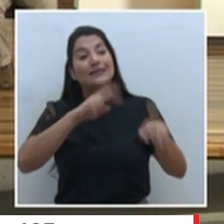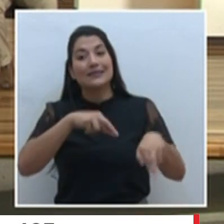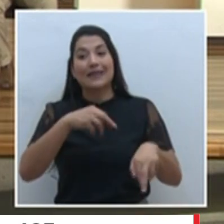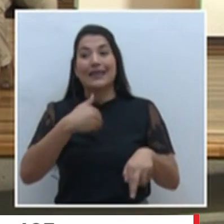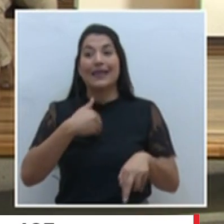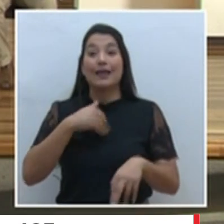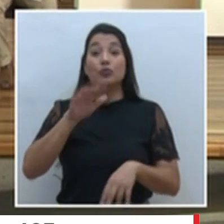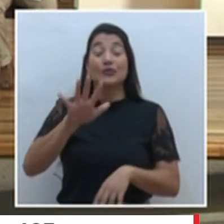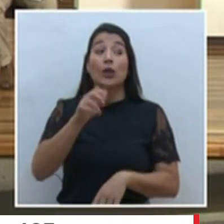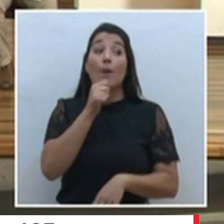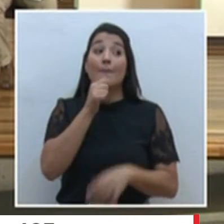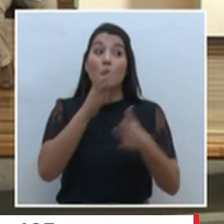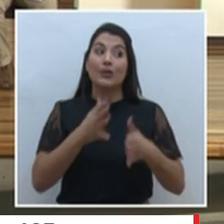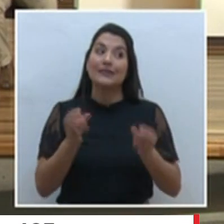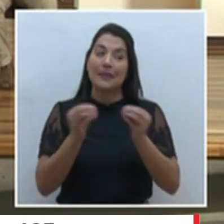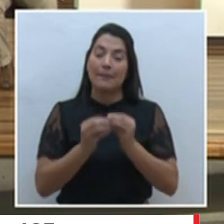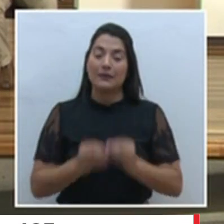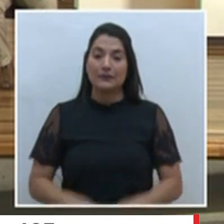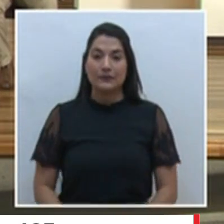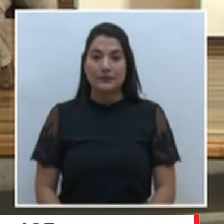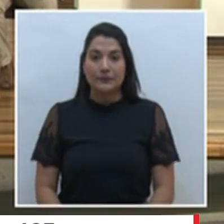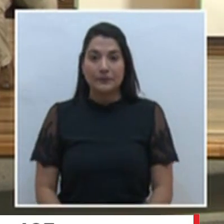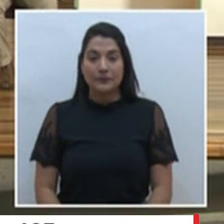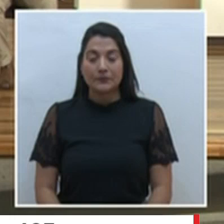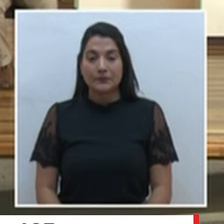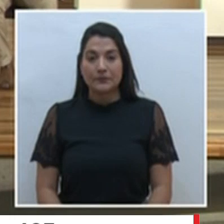5 colegas más que tienen consultas.